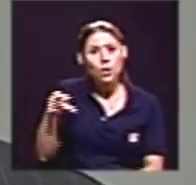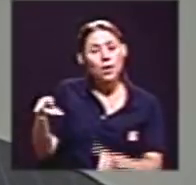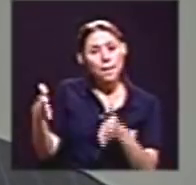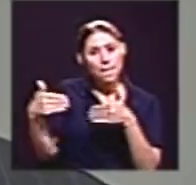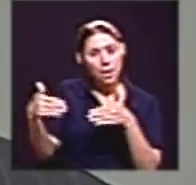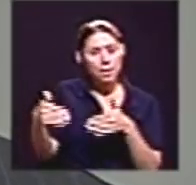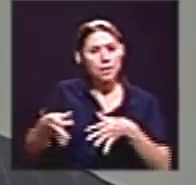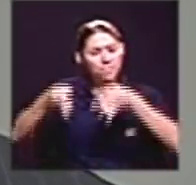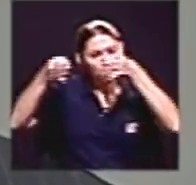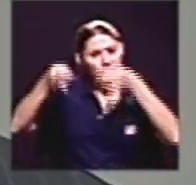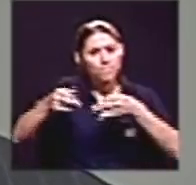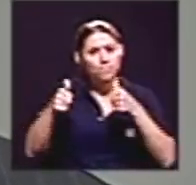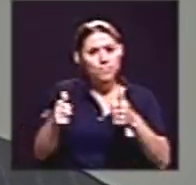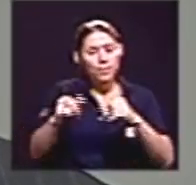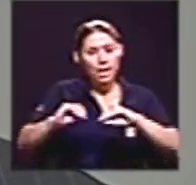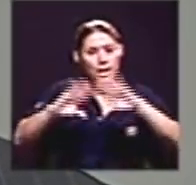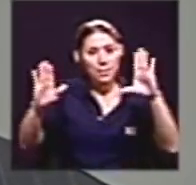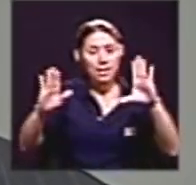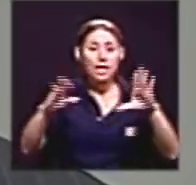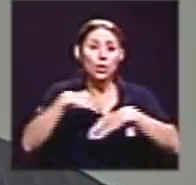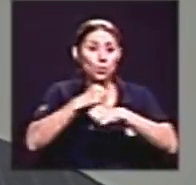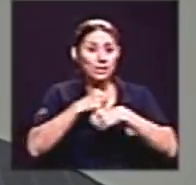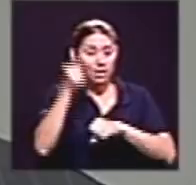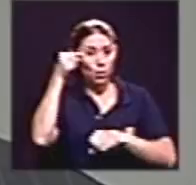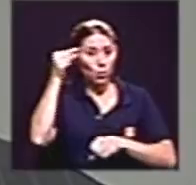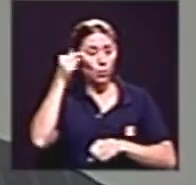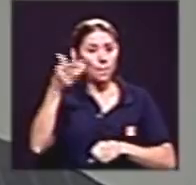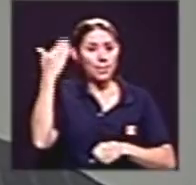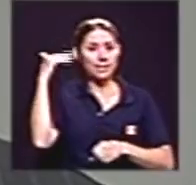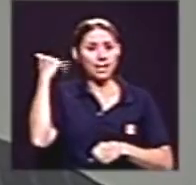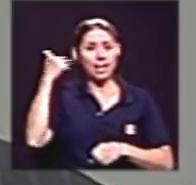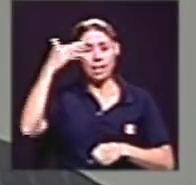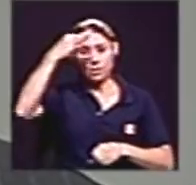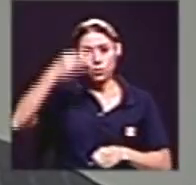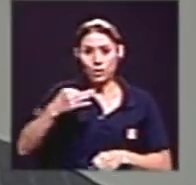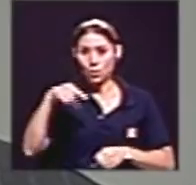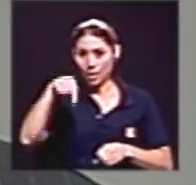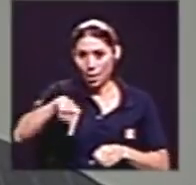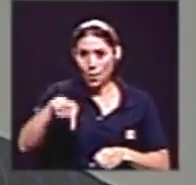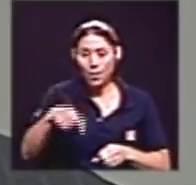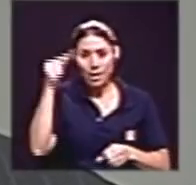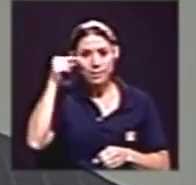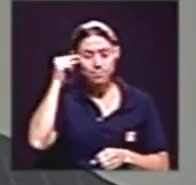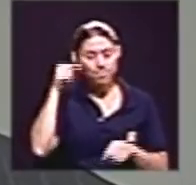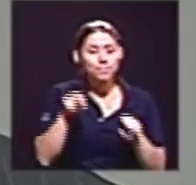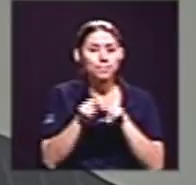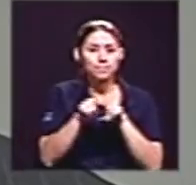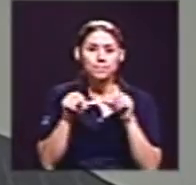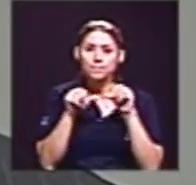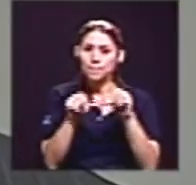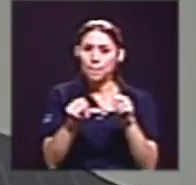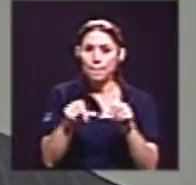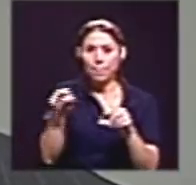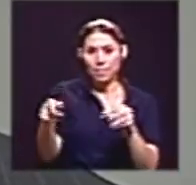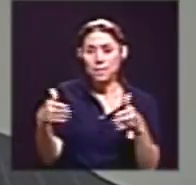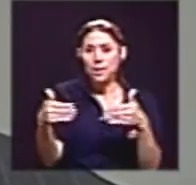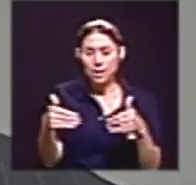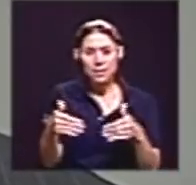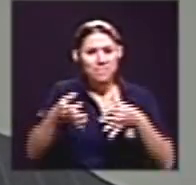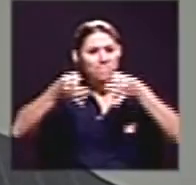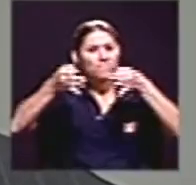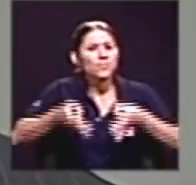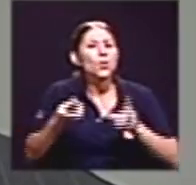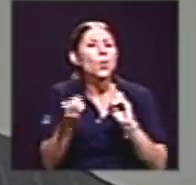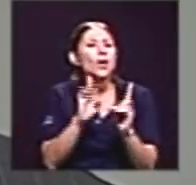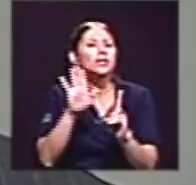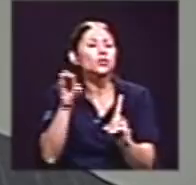lo hicieron en la administración pasada, creo que lo está siguiendo esta administración, han definido muy claramente qué son los